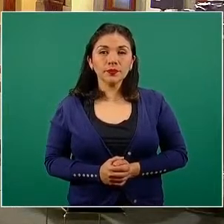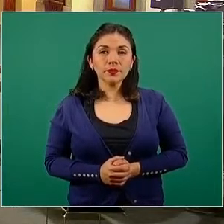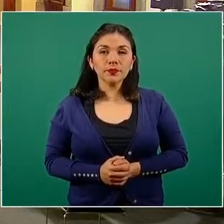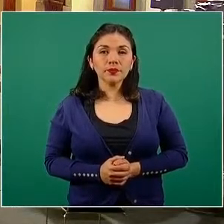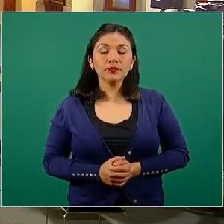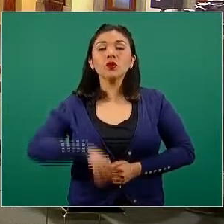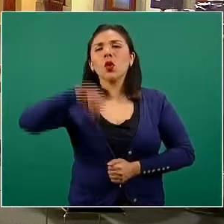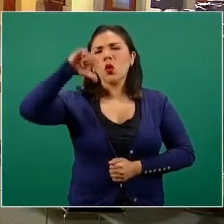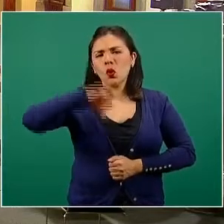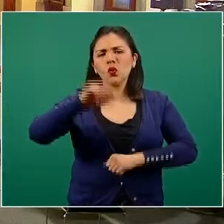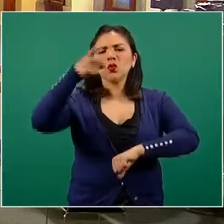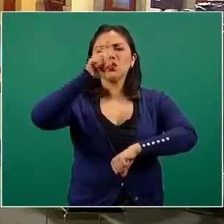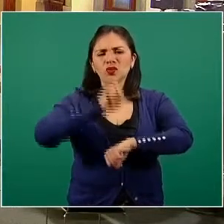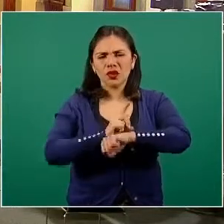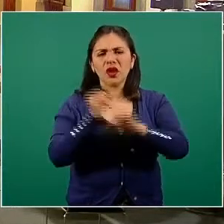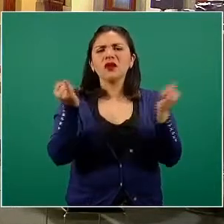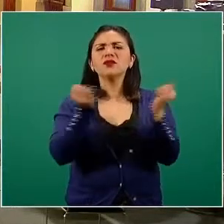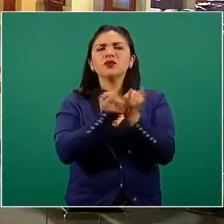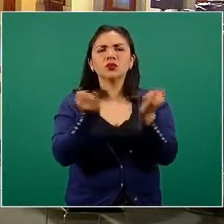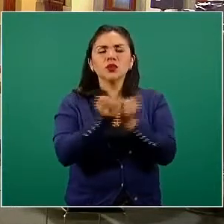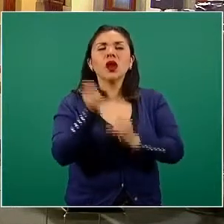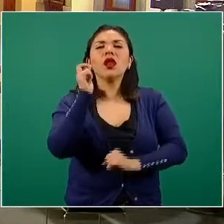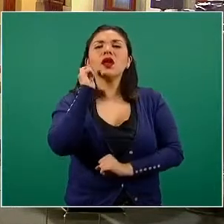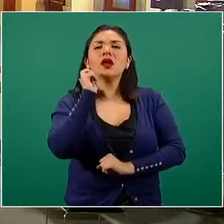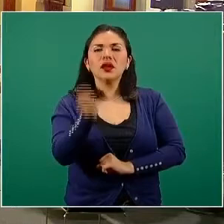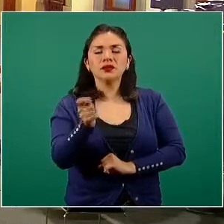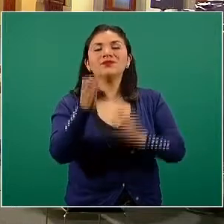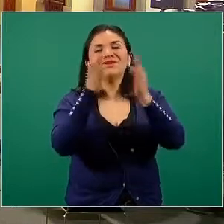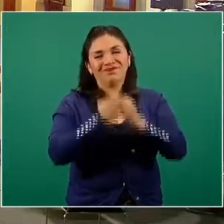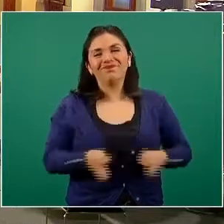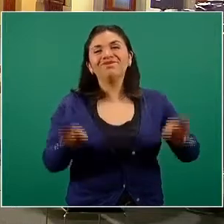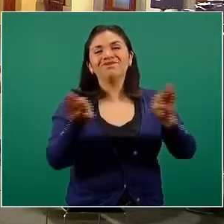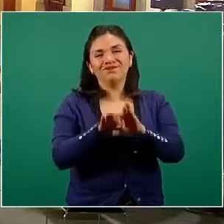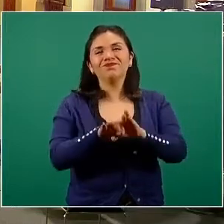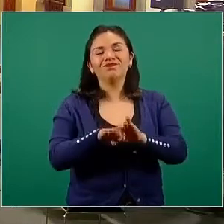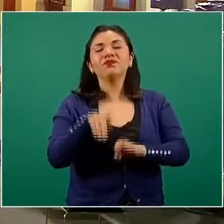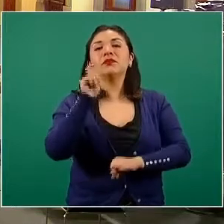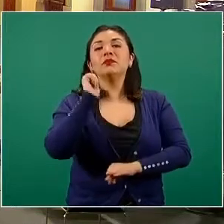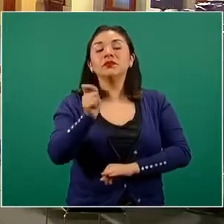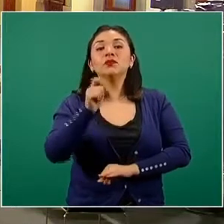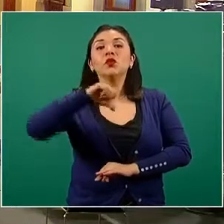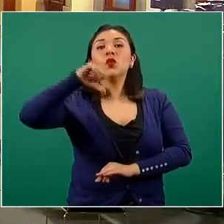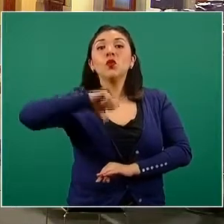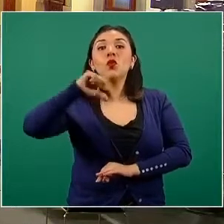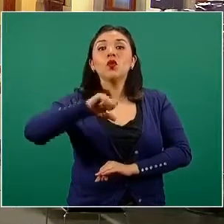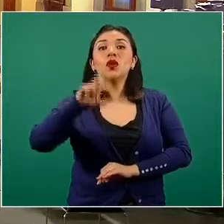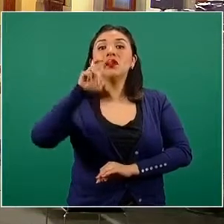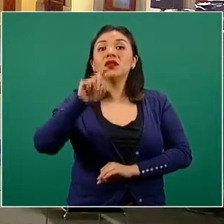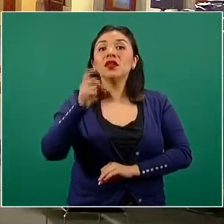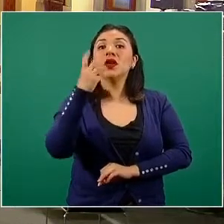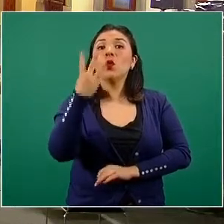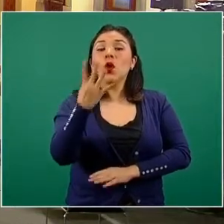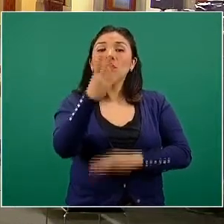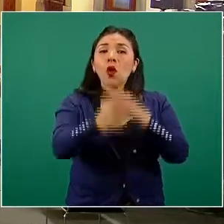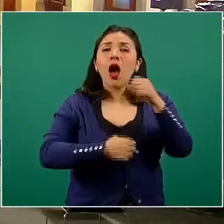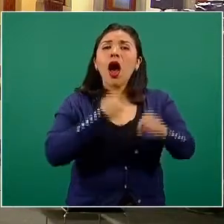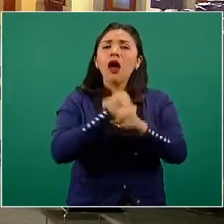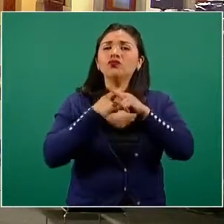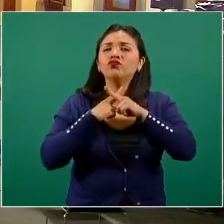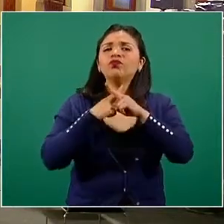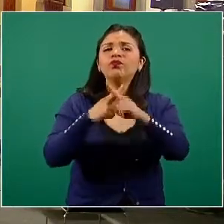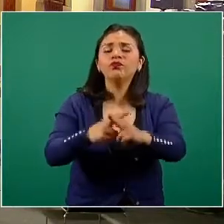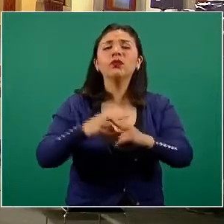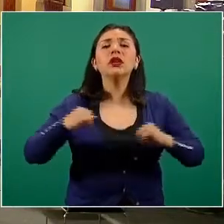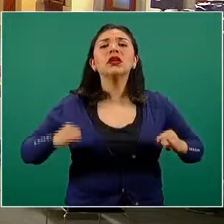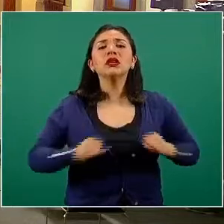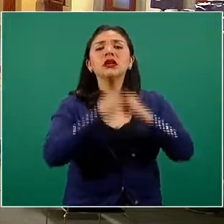Bueno, el día de hoy, también estamos, es importante, celebrando, es el 34 aniversario del Instituto Nacional